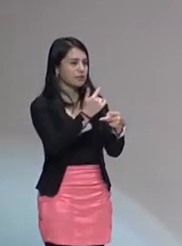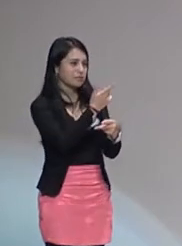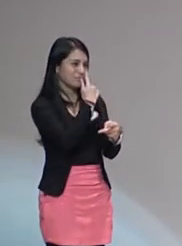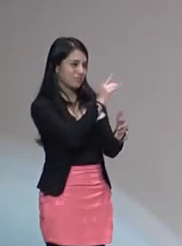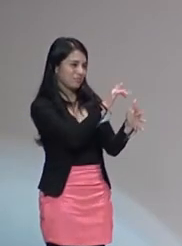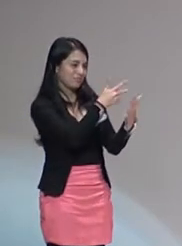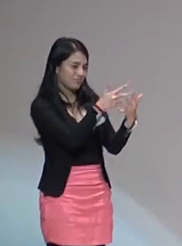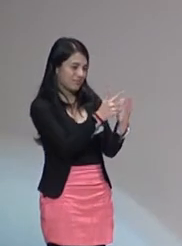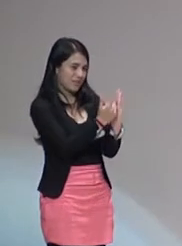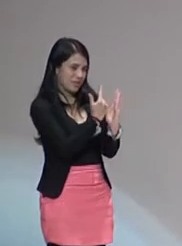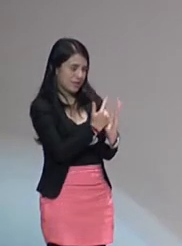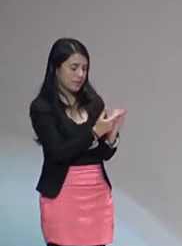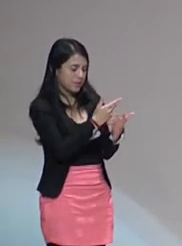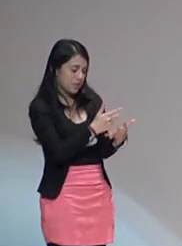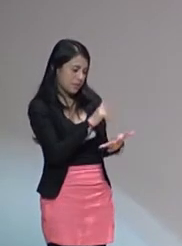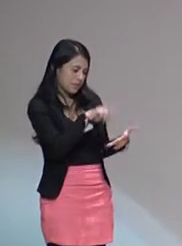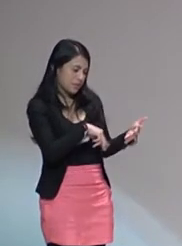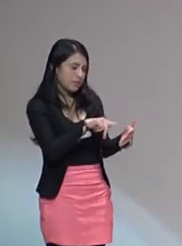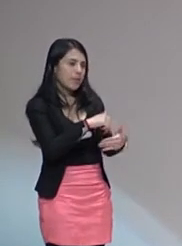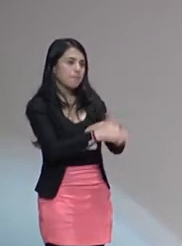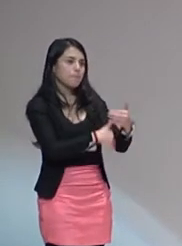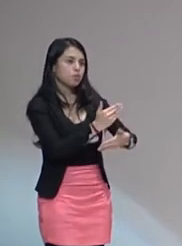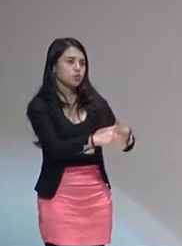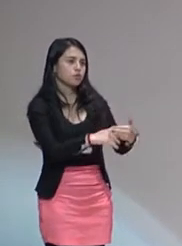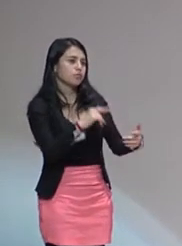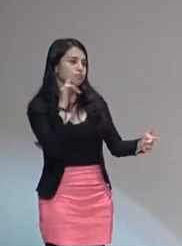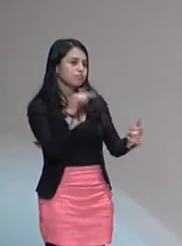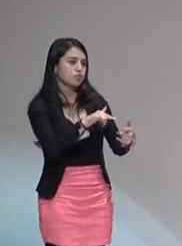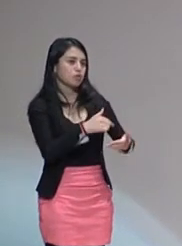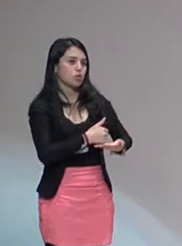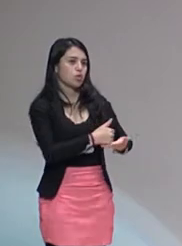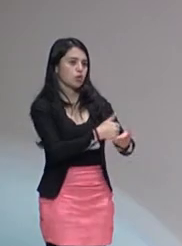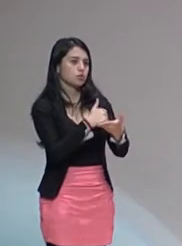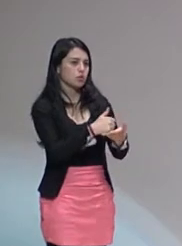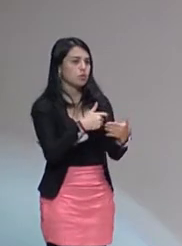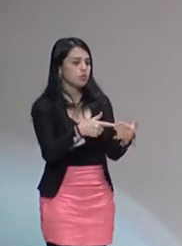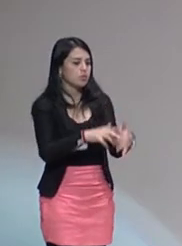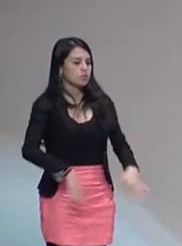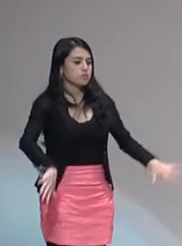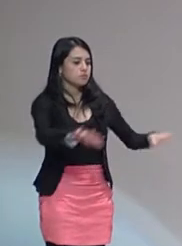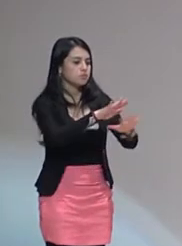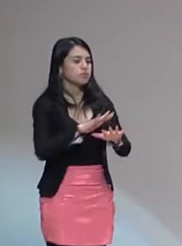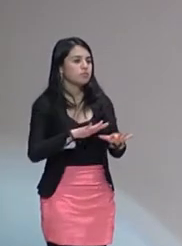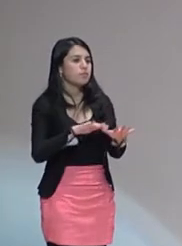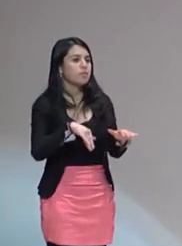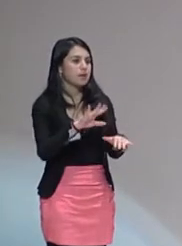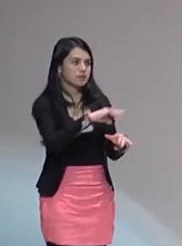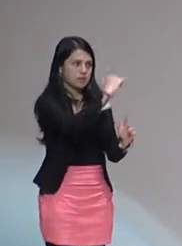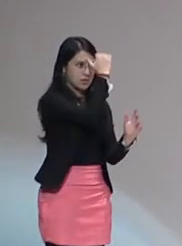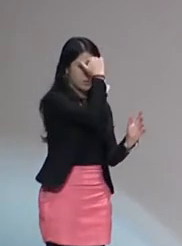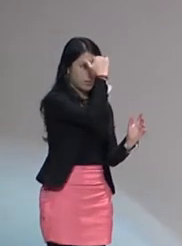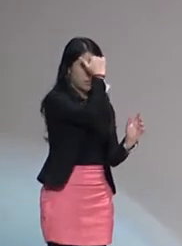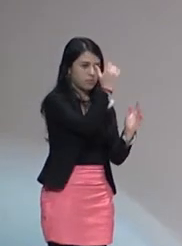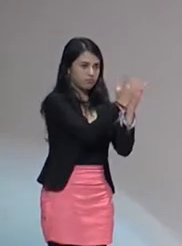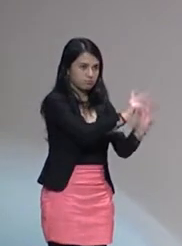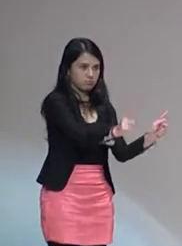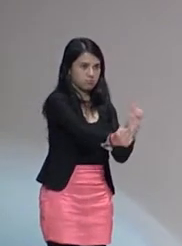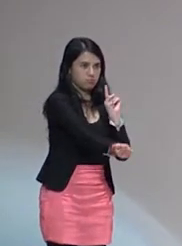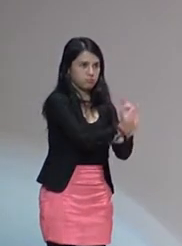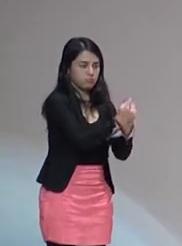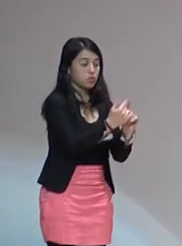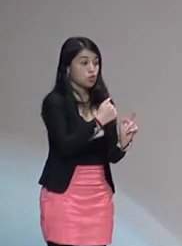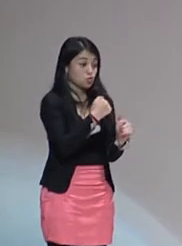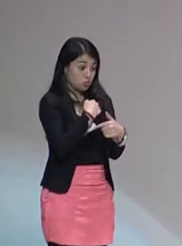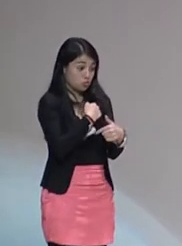textos, de procesos colaborativos en el escenario y en el marco de la docencia que han tenido. Yo